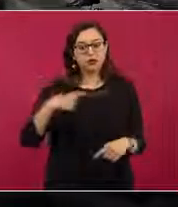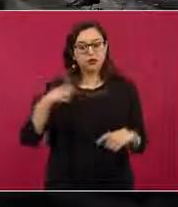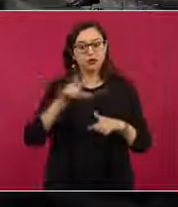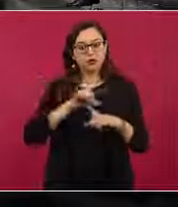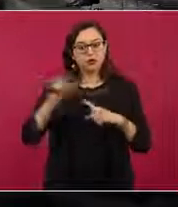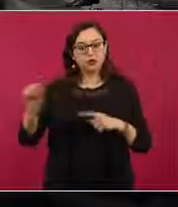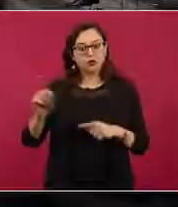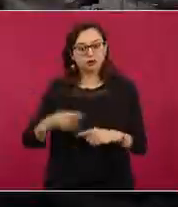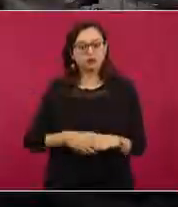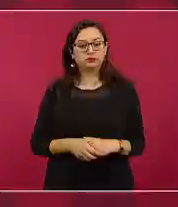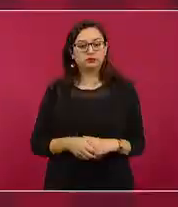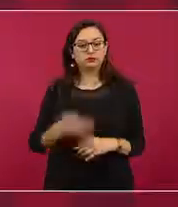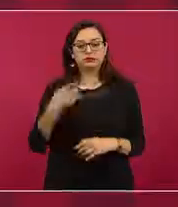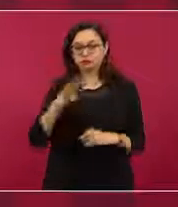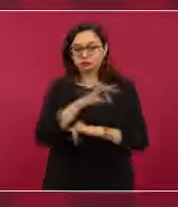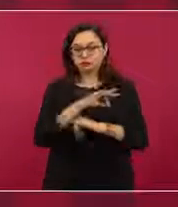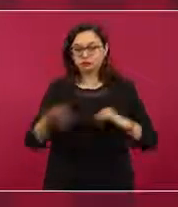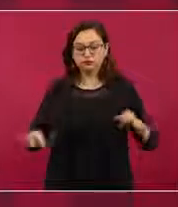vamos a ver con Wenceslao.